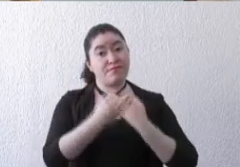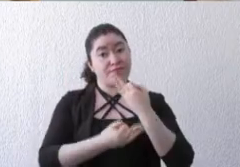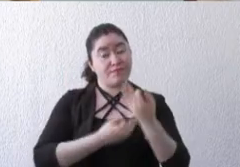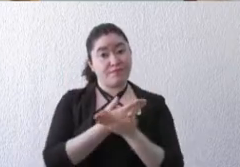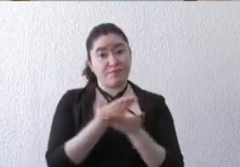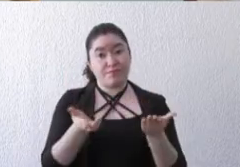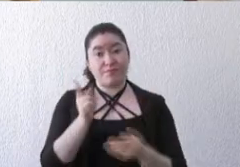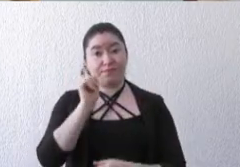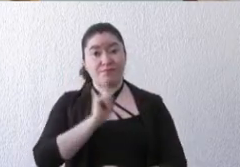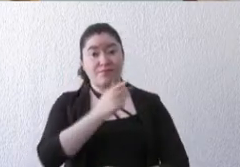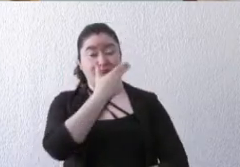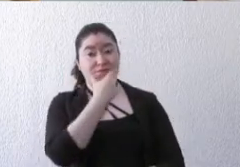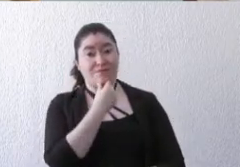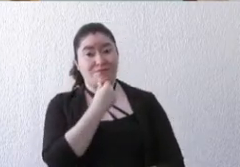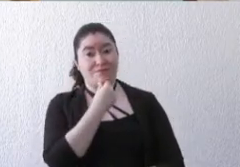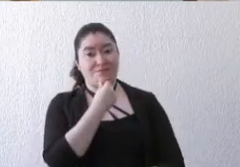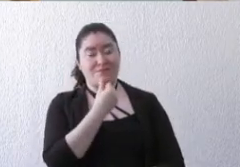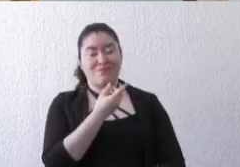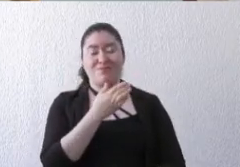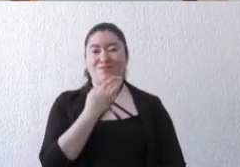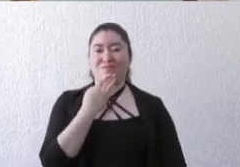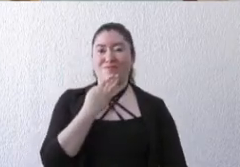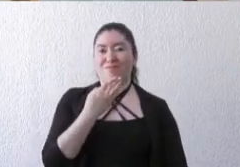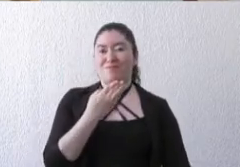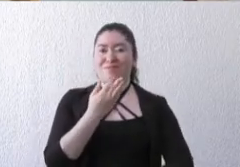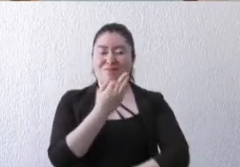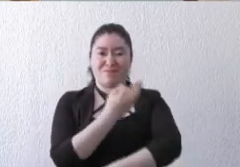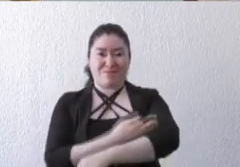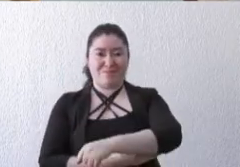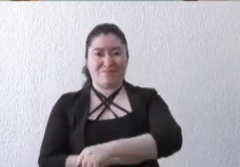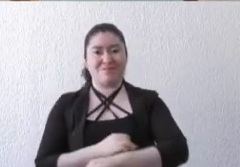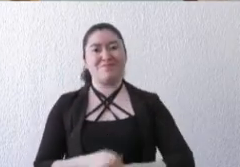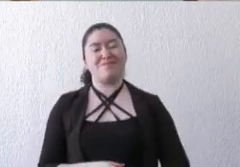teniendo todas y todos una excelente tarde.